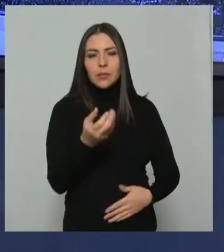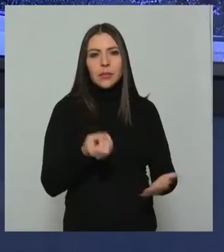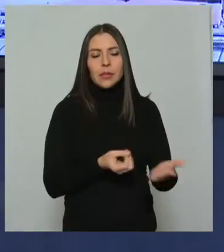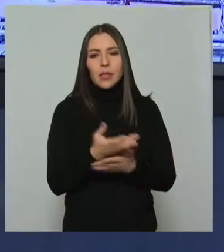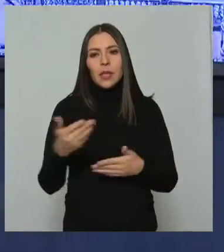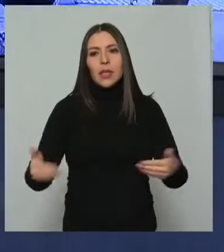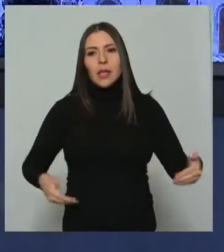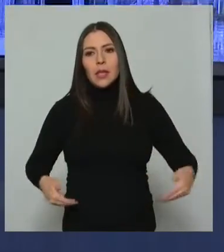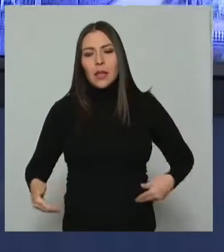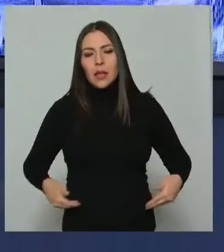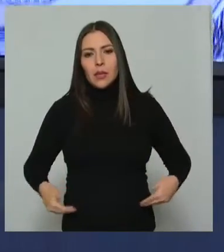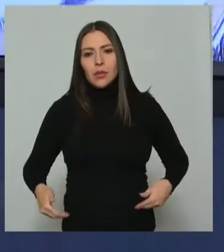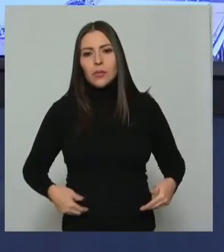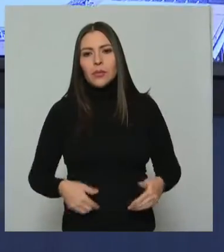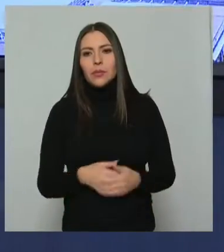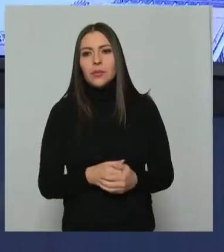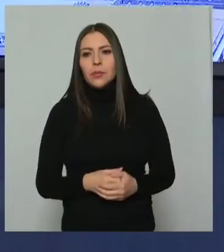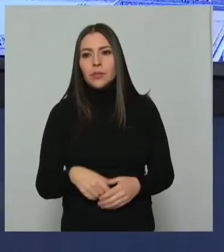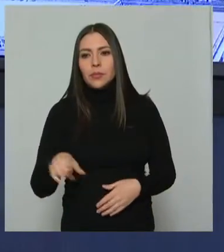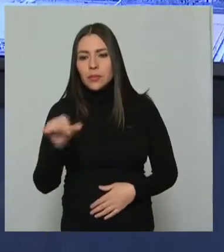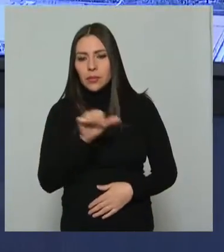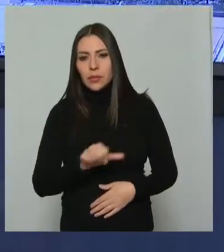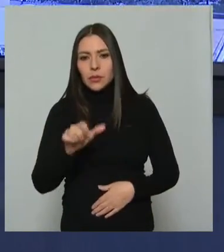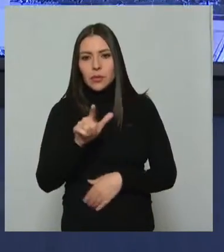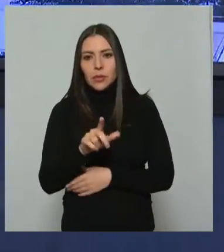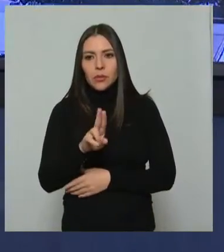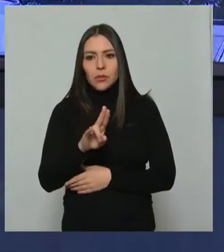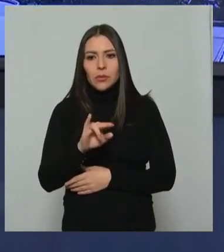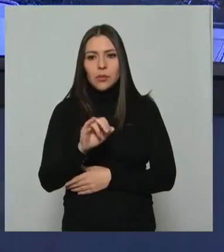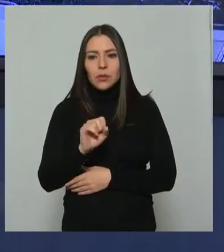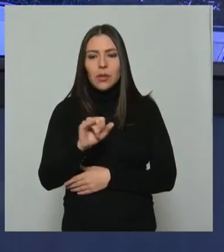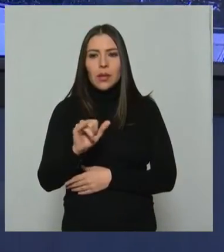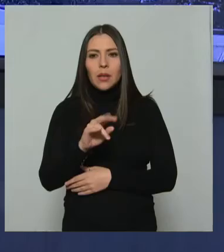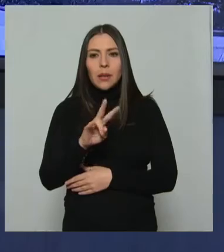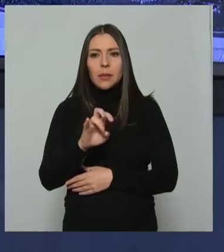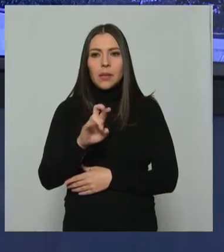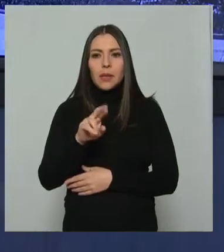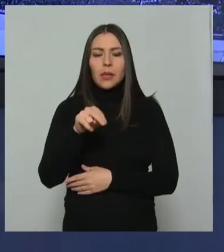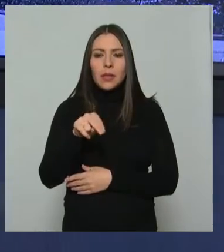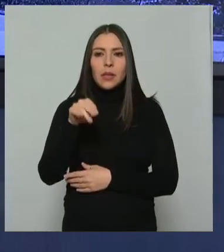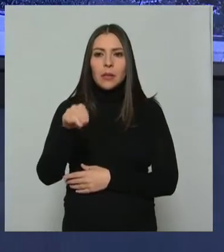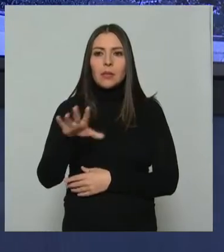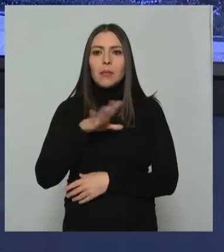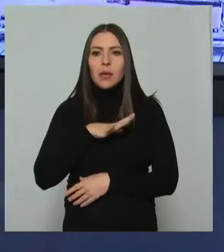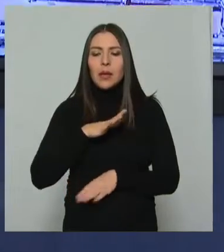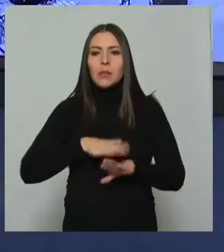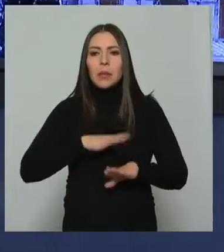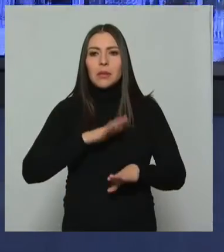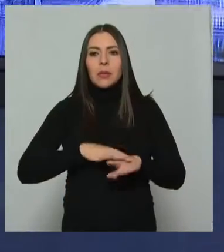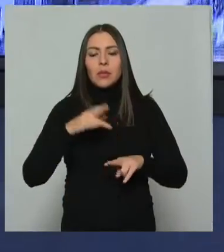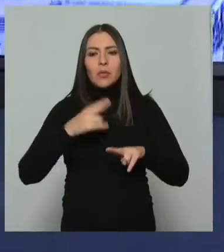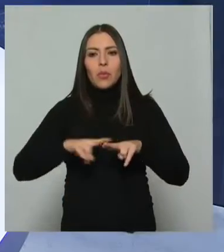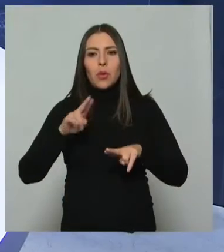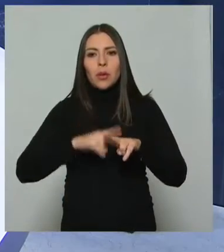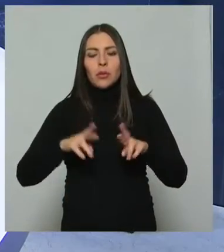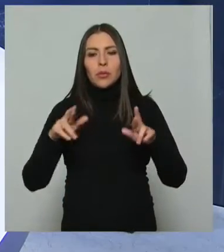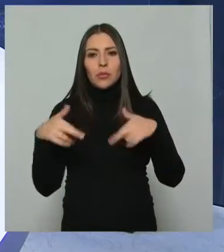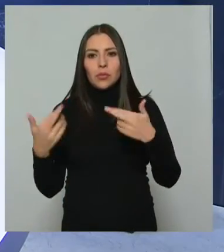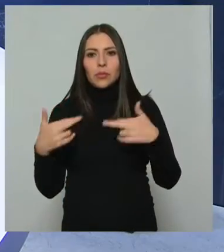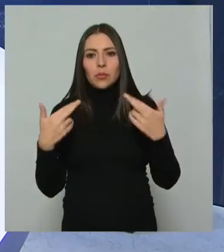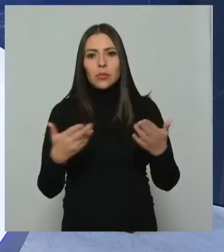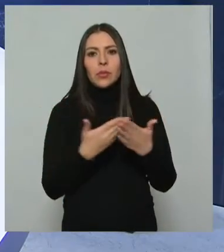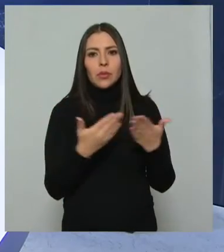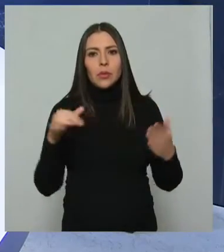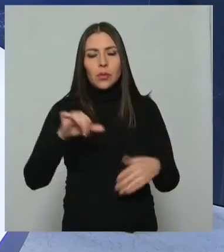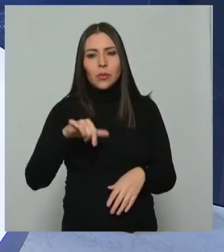Sí, síganme, recuerden que en @LuisJavierNM, porque ahí tengo pases para el fin de semana para puerta cerrada, más pases, pero hoy